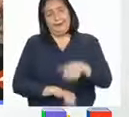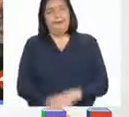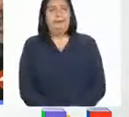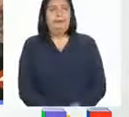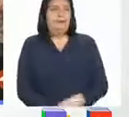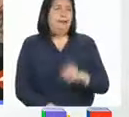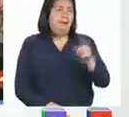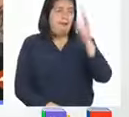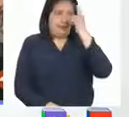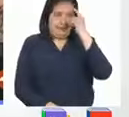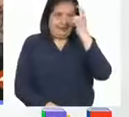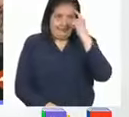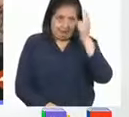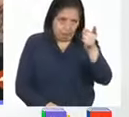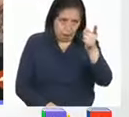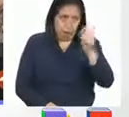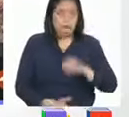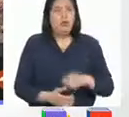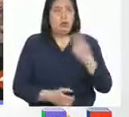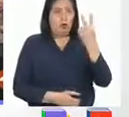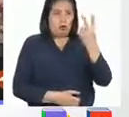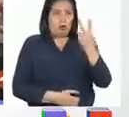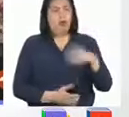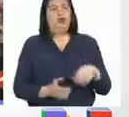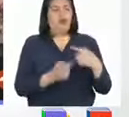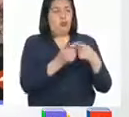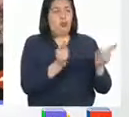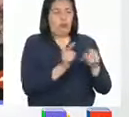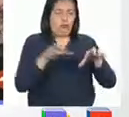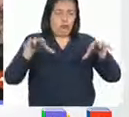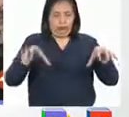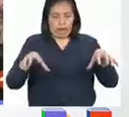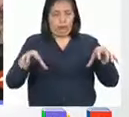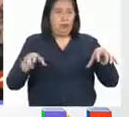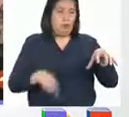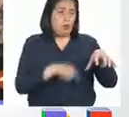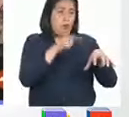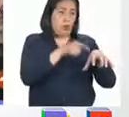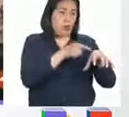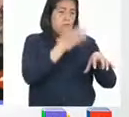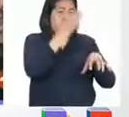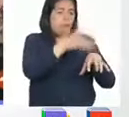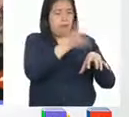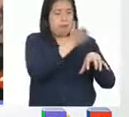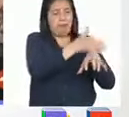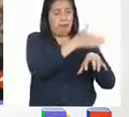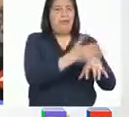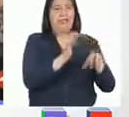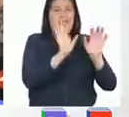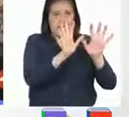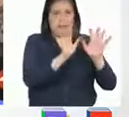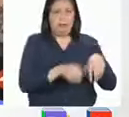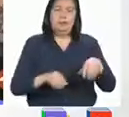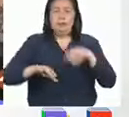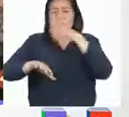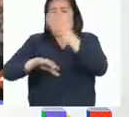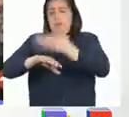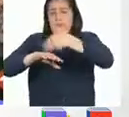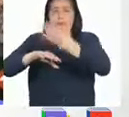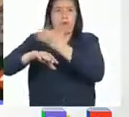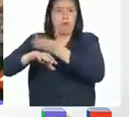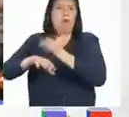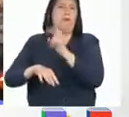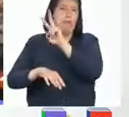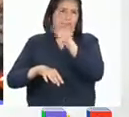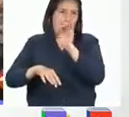Exactamente. Pensemos. Tengo 2 tortas de igual tamaño. Una la divido en 10 partes iguales y la otra en